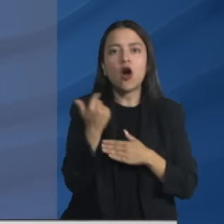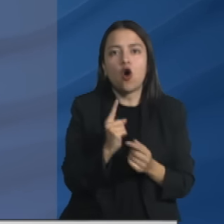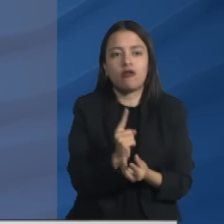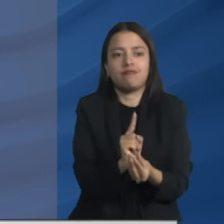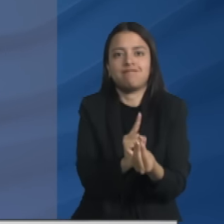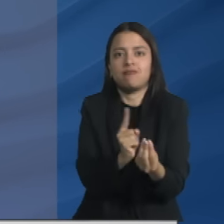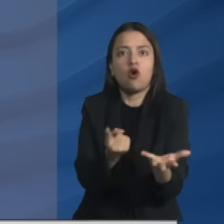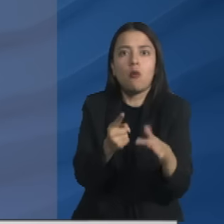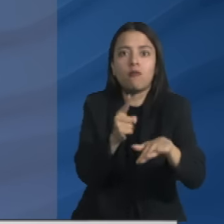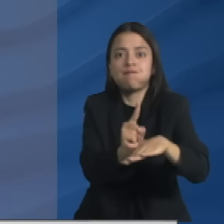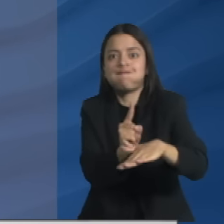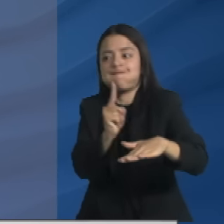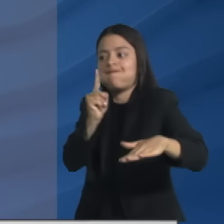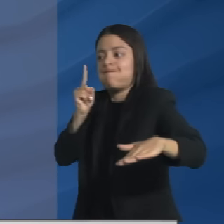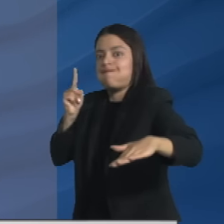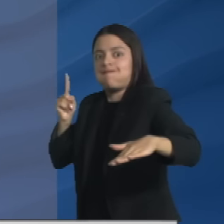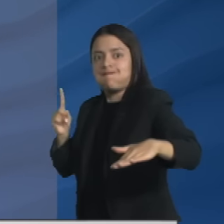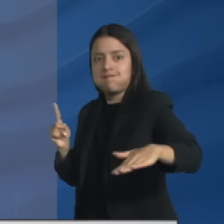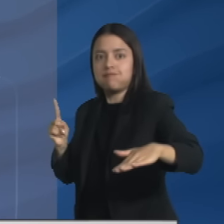sismo.